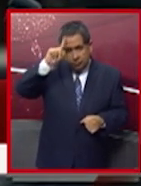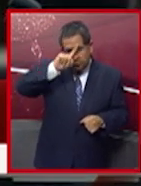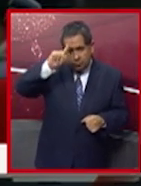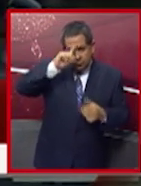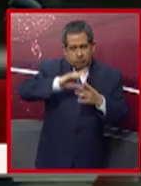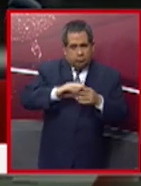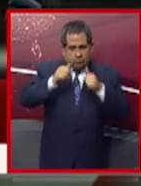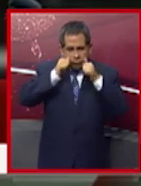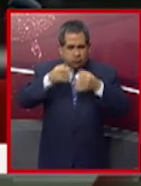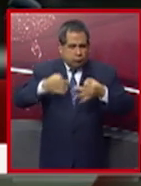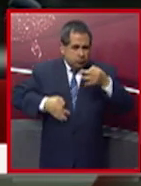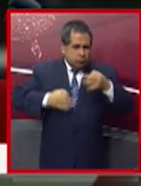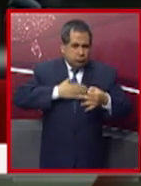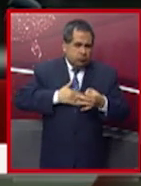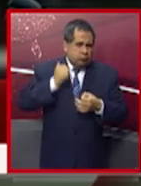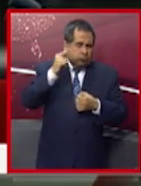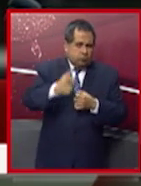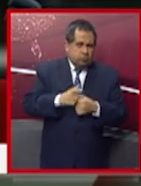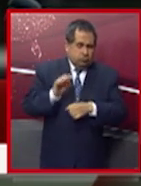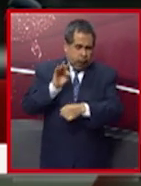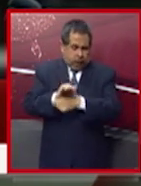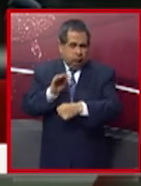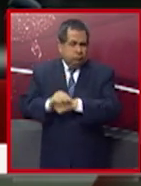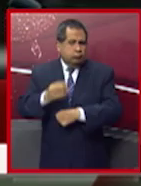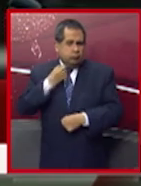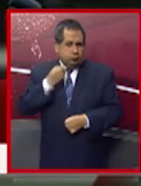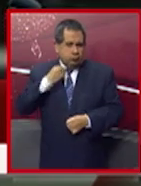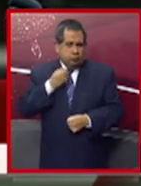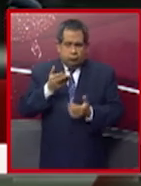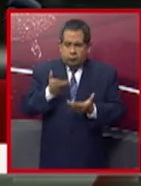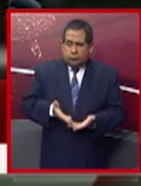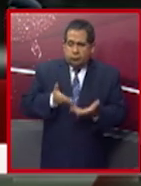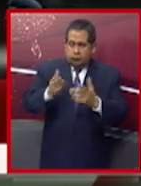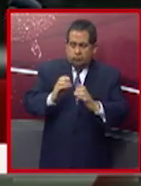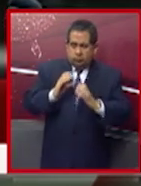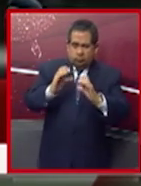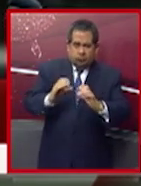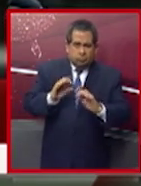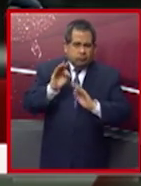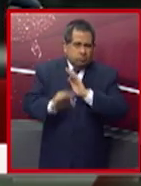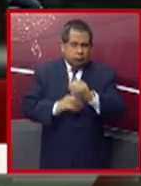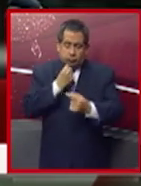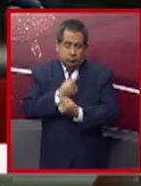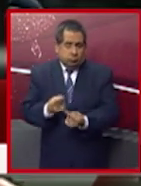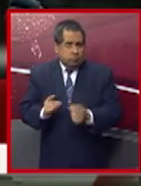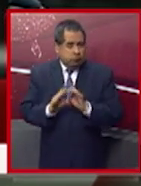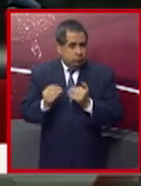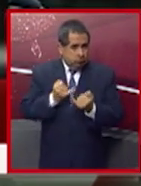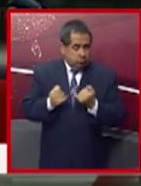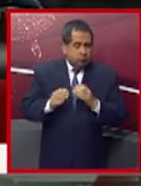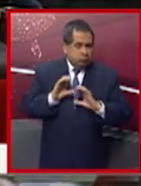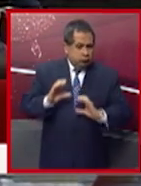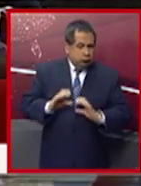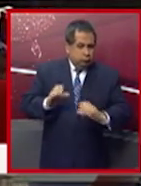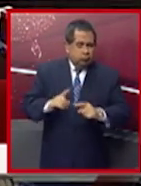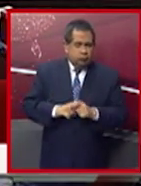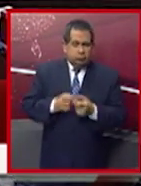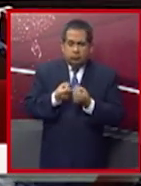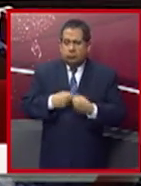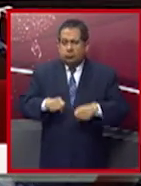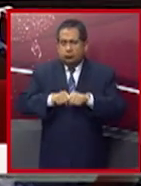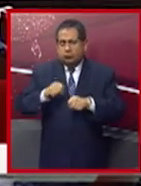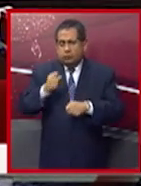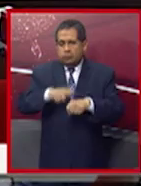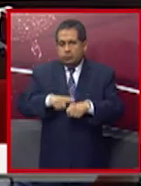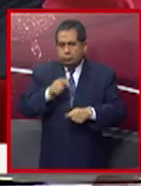atención jurídica, representación legal, servicios de cuidado y atención infantil, servicios de trabajo social.